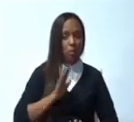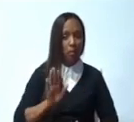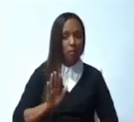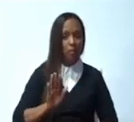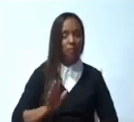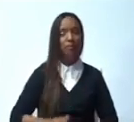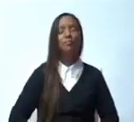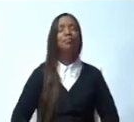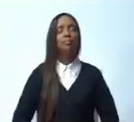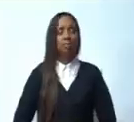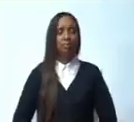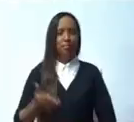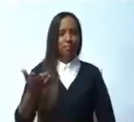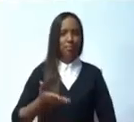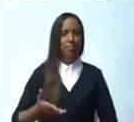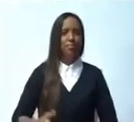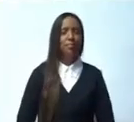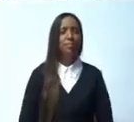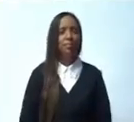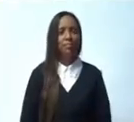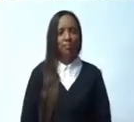Muy buenos días,